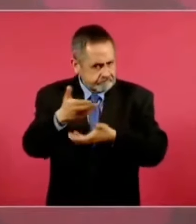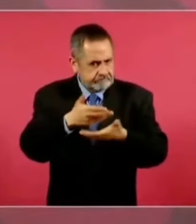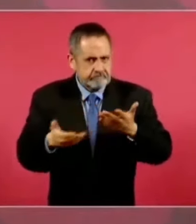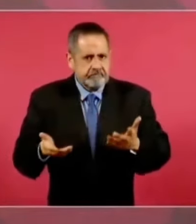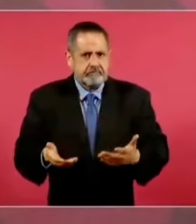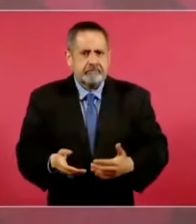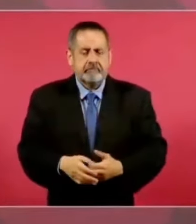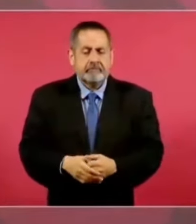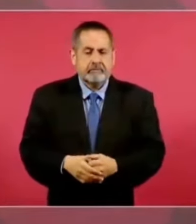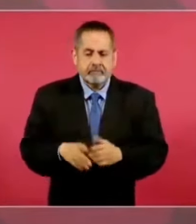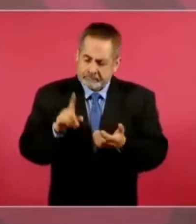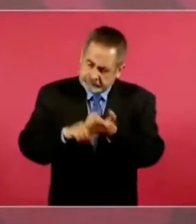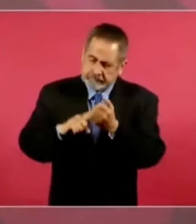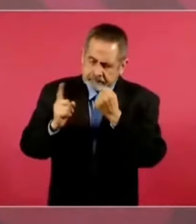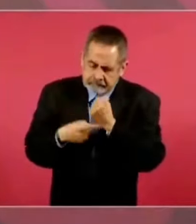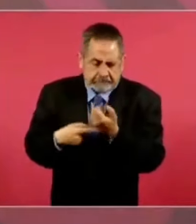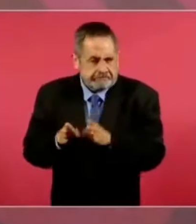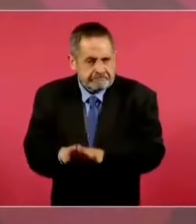de fondo,